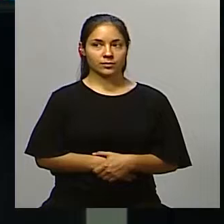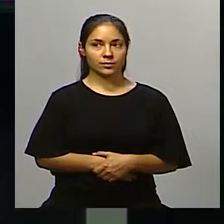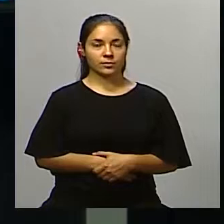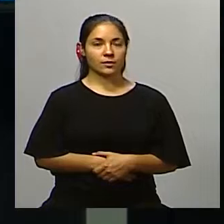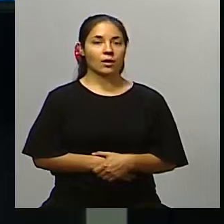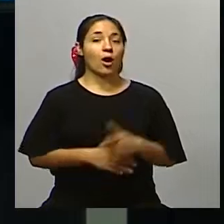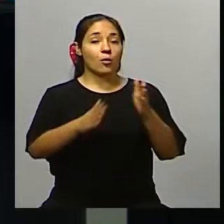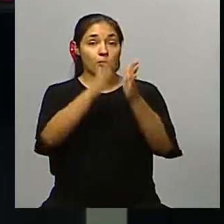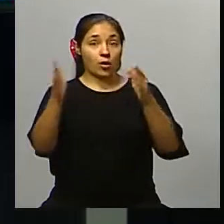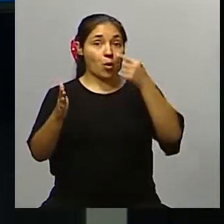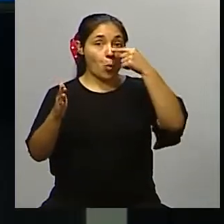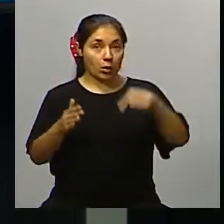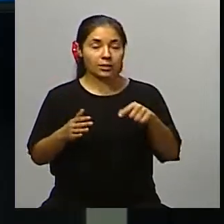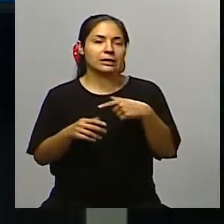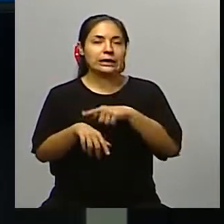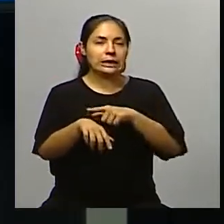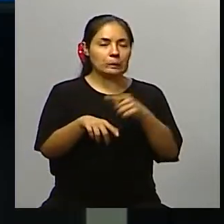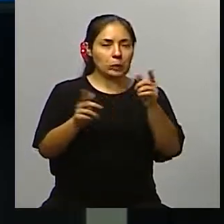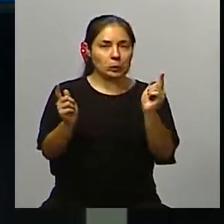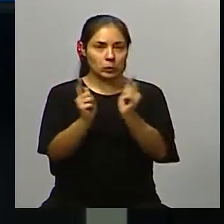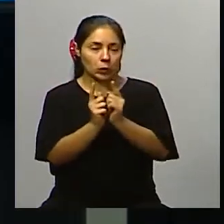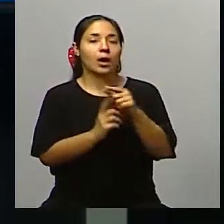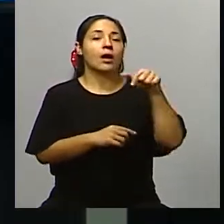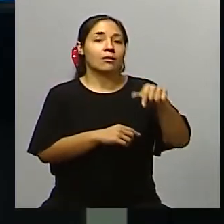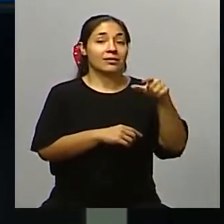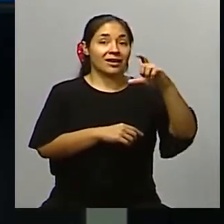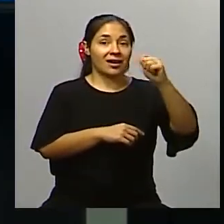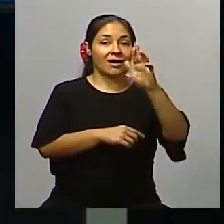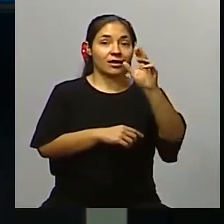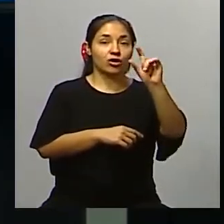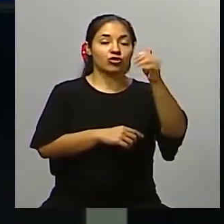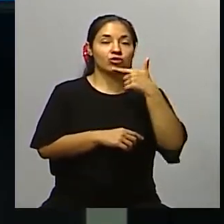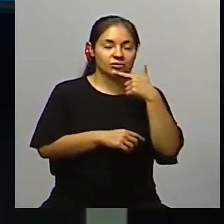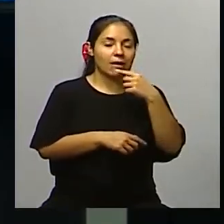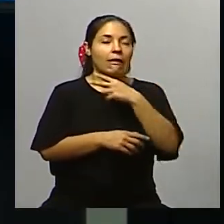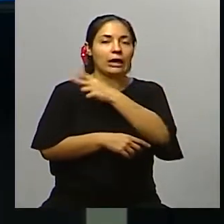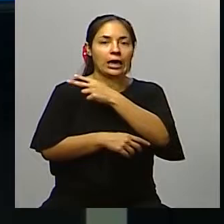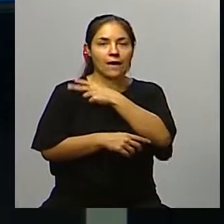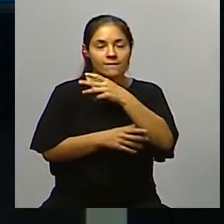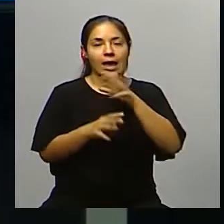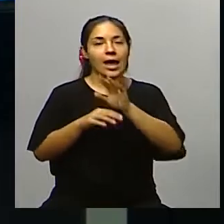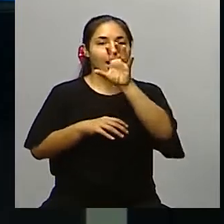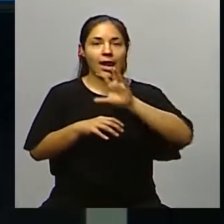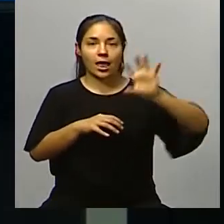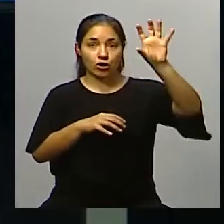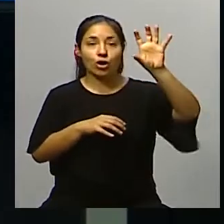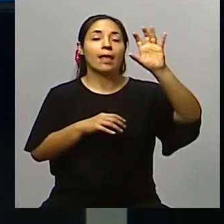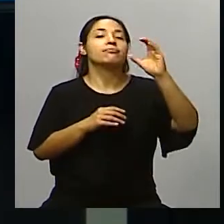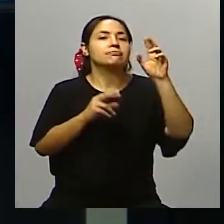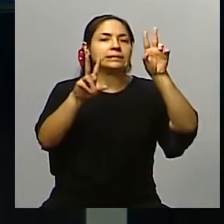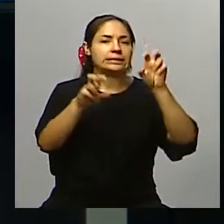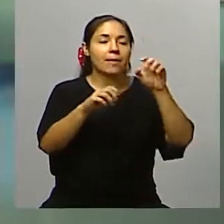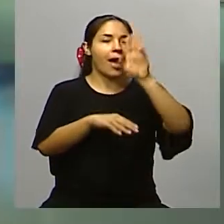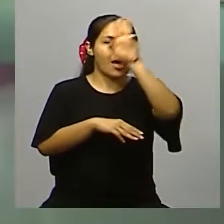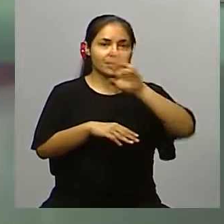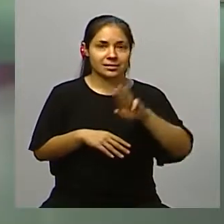Último bloque de Chat Político, nos quedan pocos minutos y estamos con Carlos Gallo, el jefe regional de Cuyo, de ANSES, con quien queremos hablar de un montón de temas, pero me parece